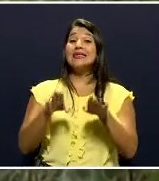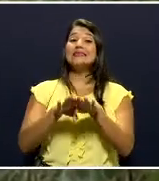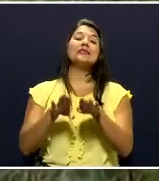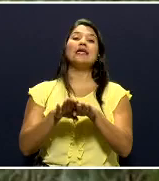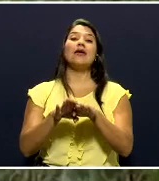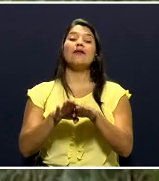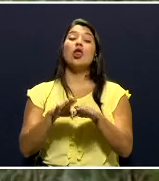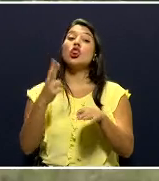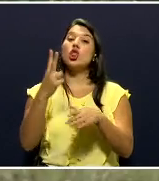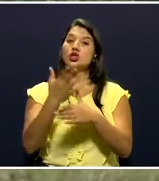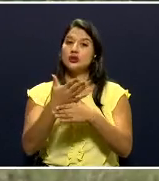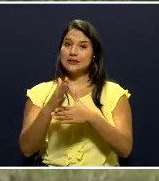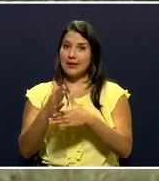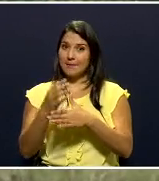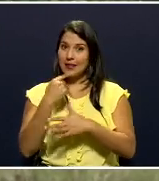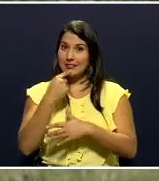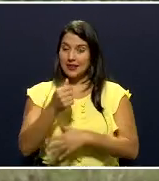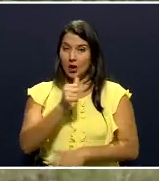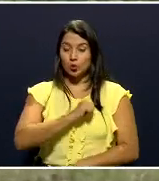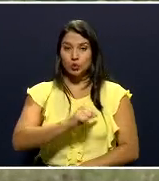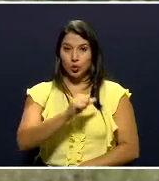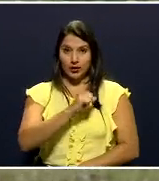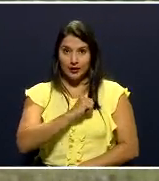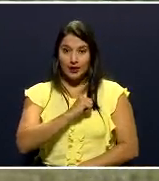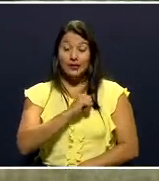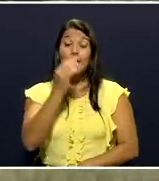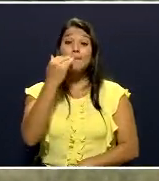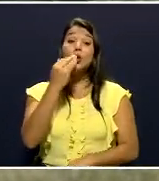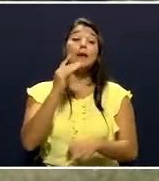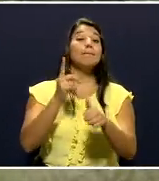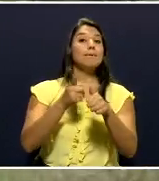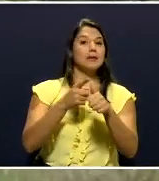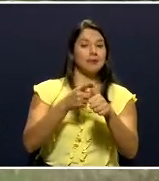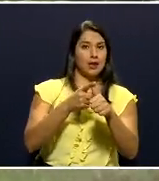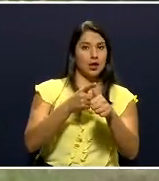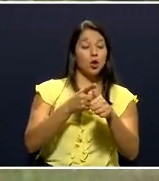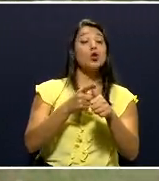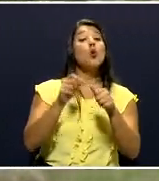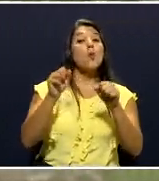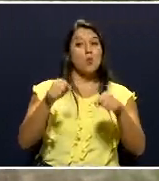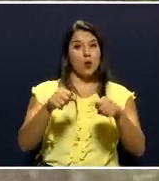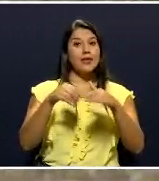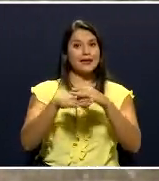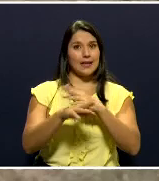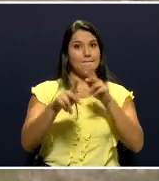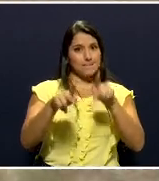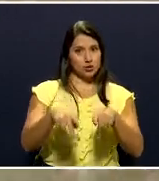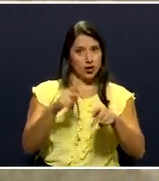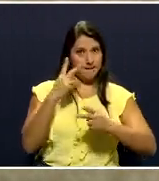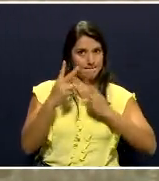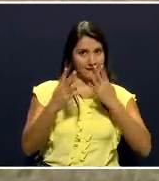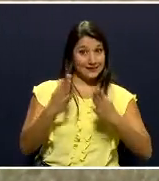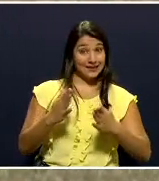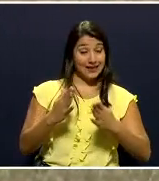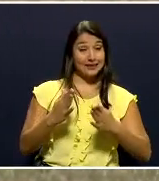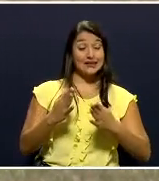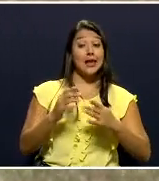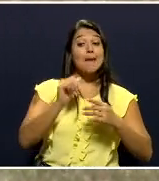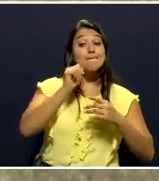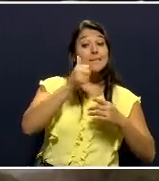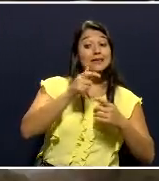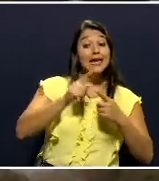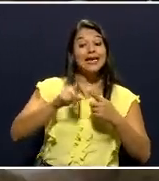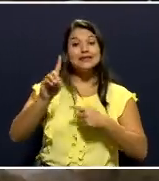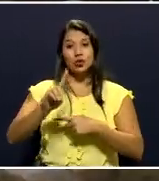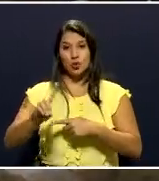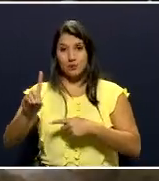dando en 2 etapas, según explicaron las autoridades, pues en primera instancia los parques funcionarán a partir de mañana al 50% de